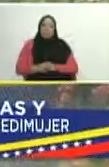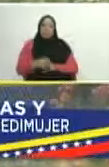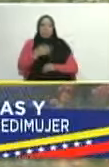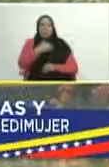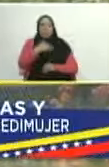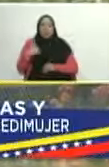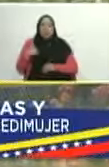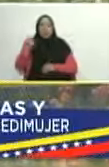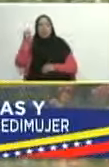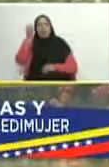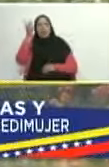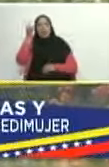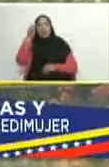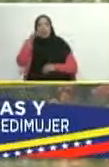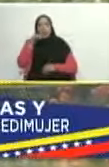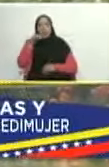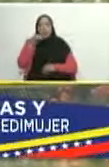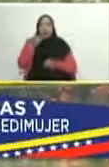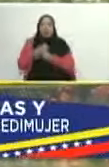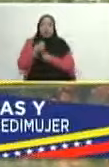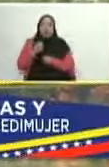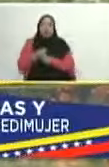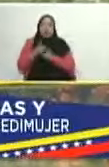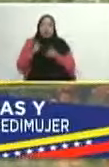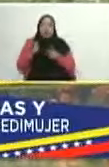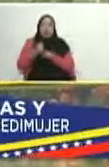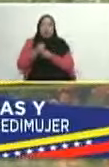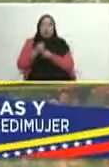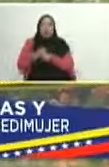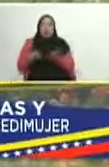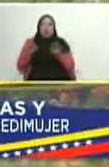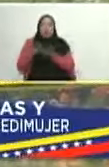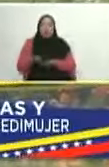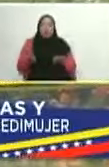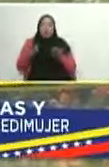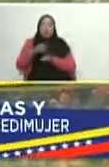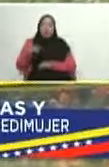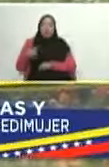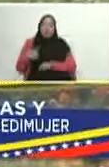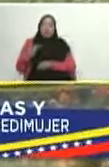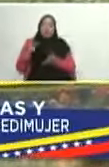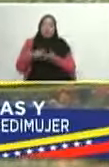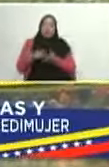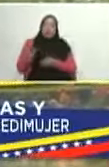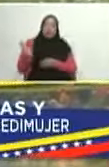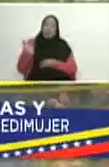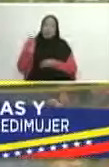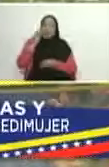antes de inventar este alboroto que acabo de inventar, que ustedes se vinieran para acá.